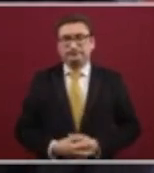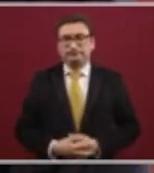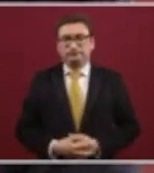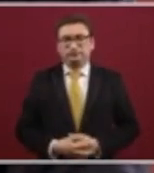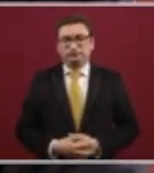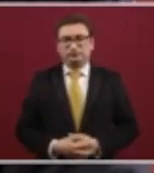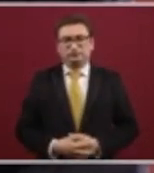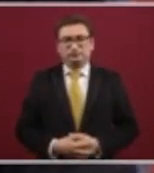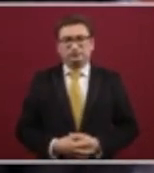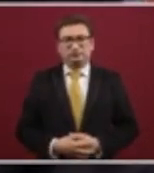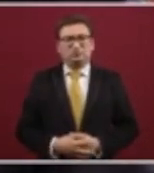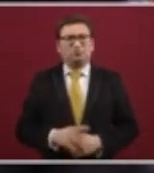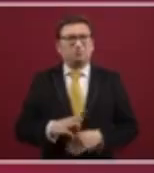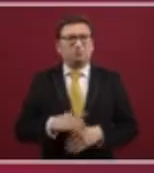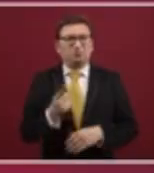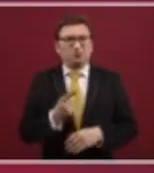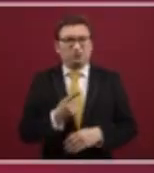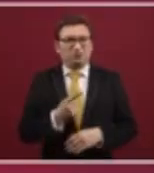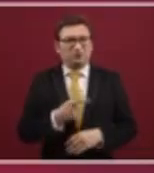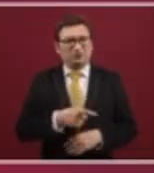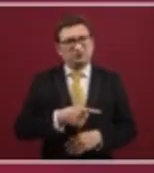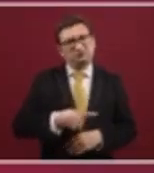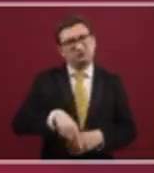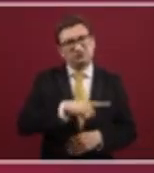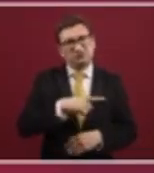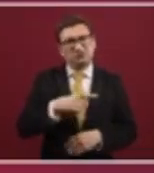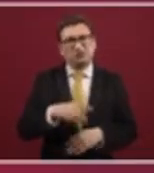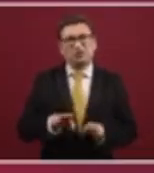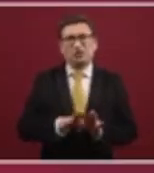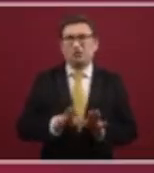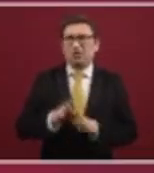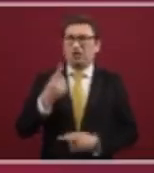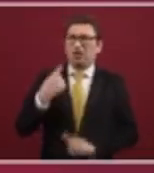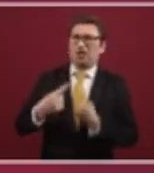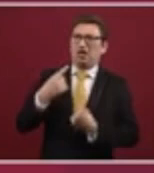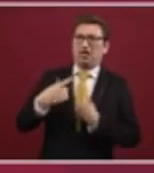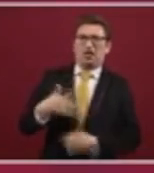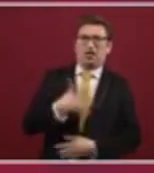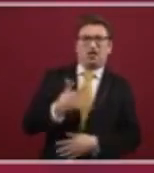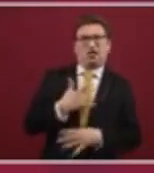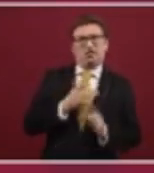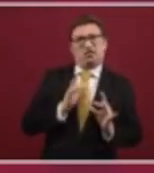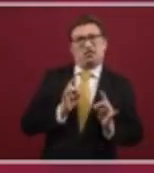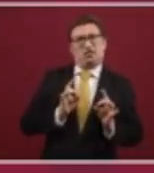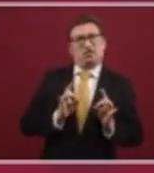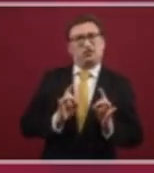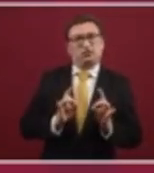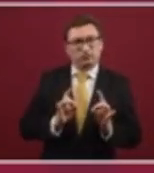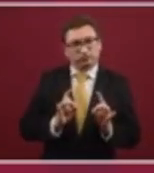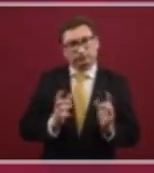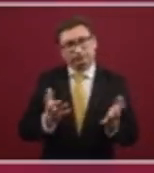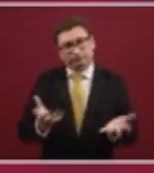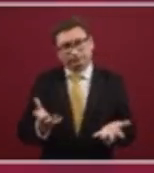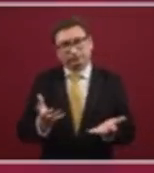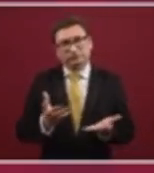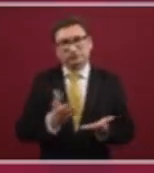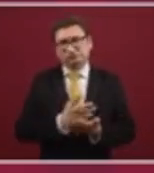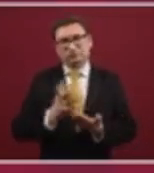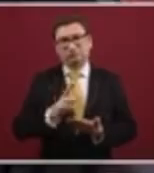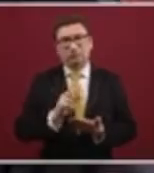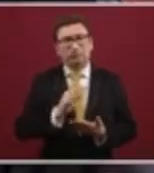¿Por qué la piel tan delgada? ¿No? Vamos a hablar, y